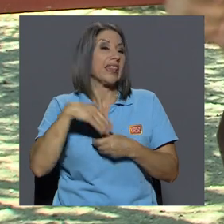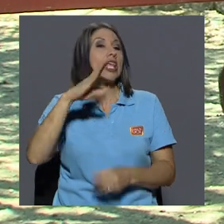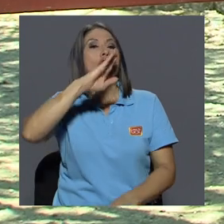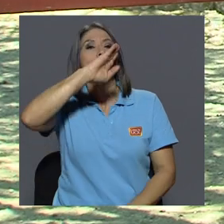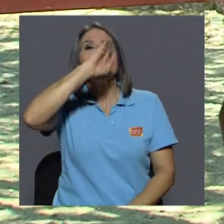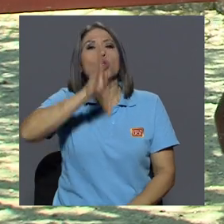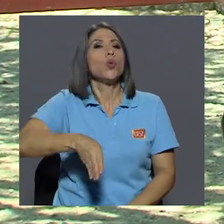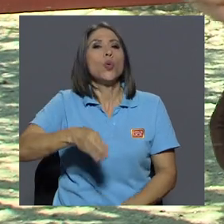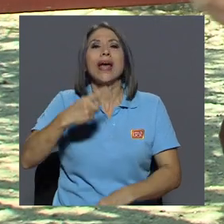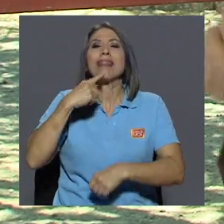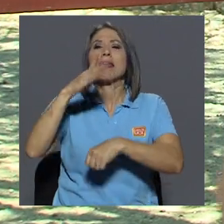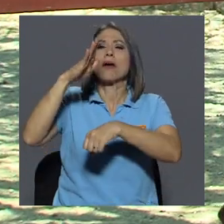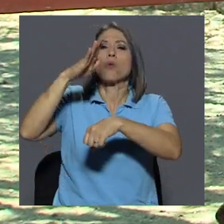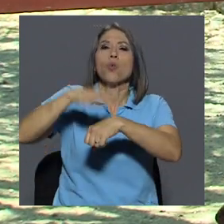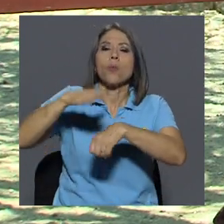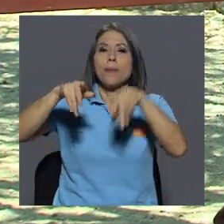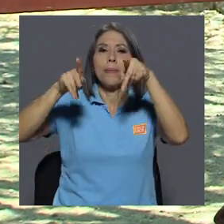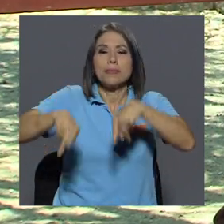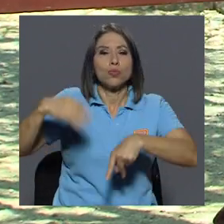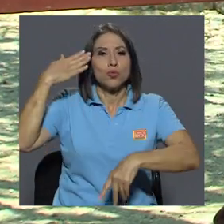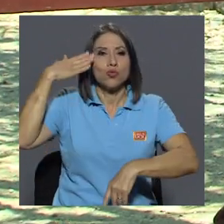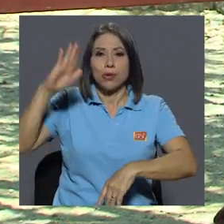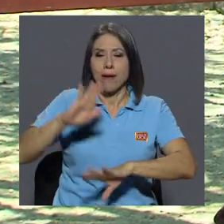Nunca culpe al que no sabe.